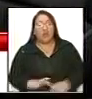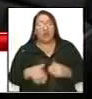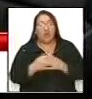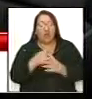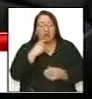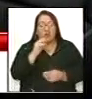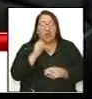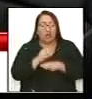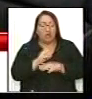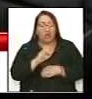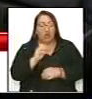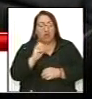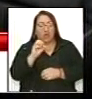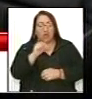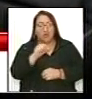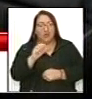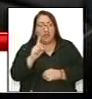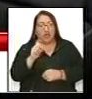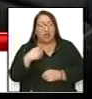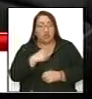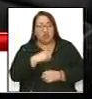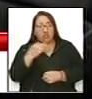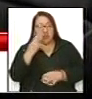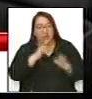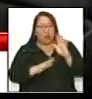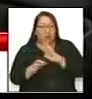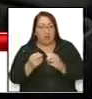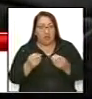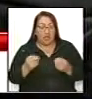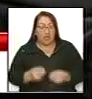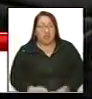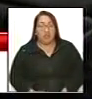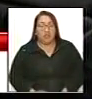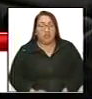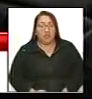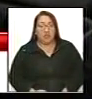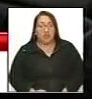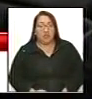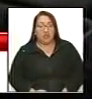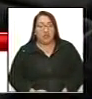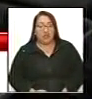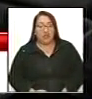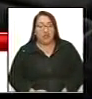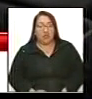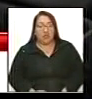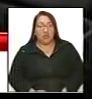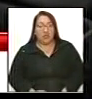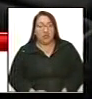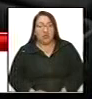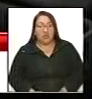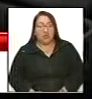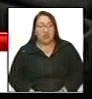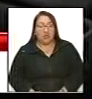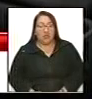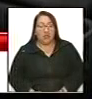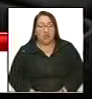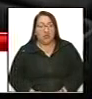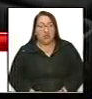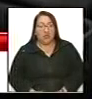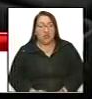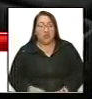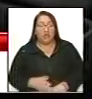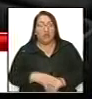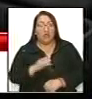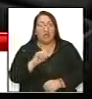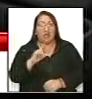¿no? Generalmente nos preocupamos, y de manera bastante lícita, sobre la llamada abogacía de la competencia, ¿no? Que Indecopi ha